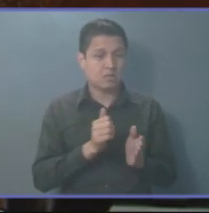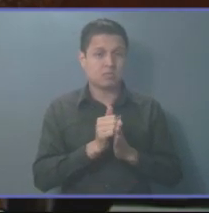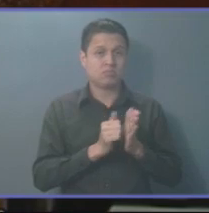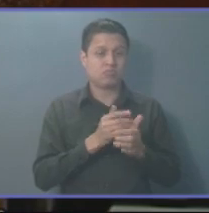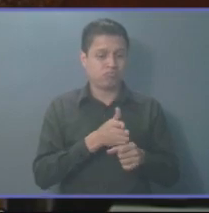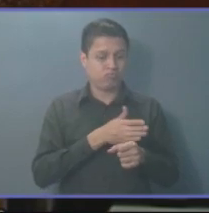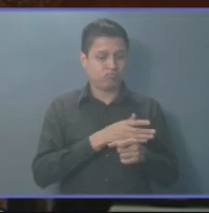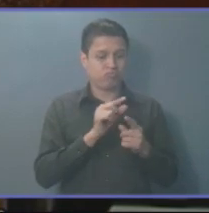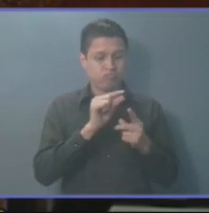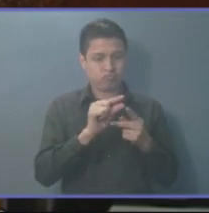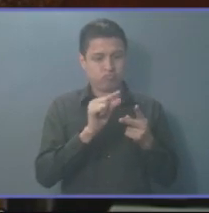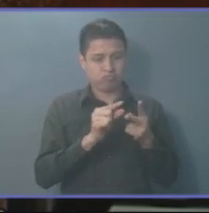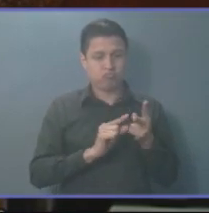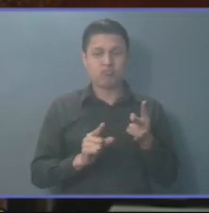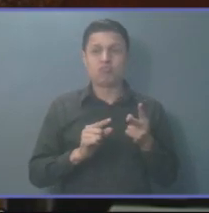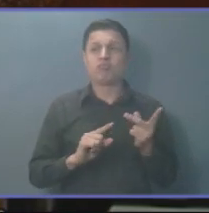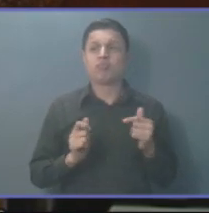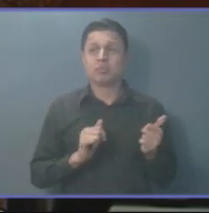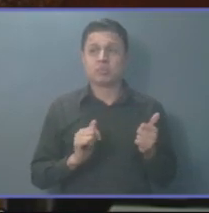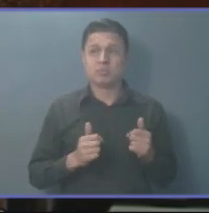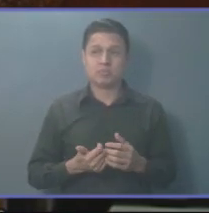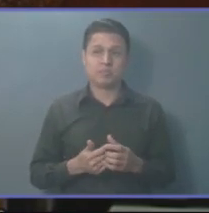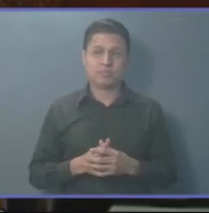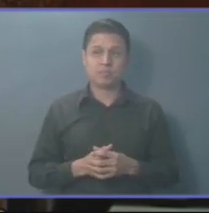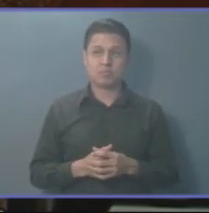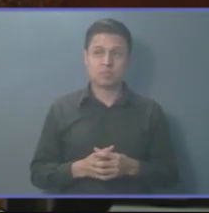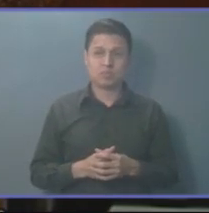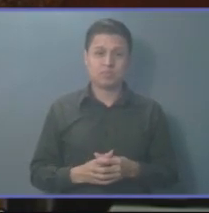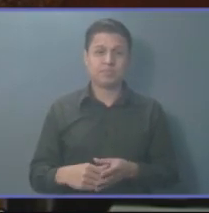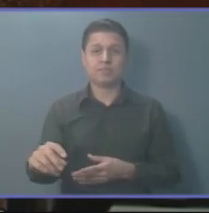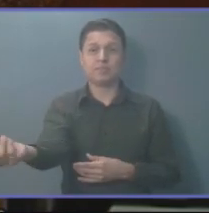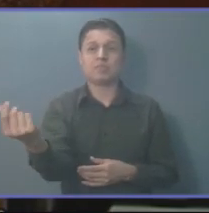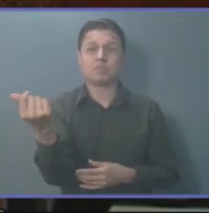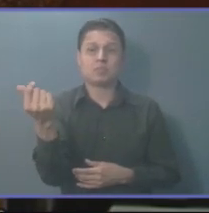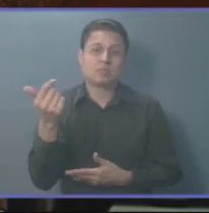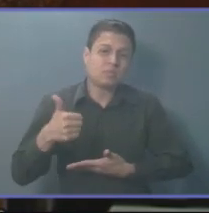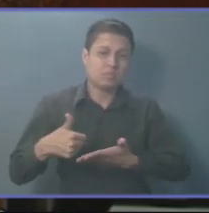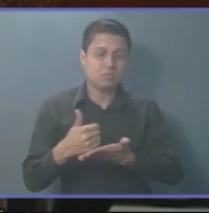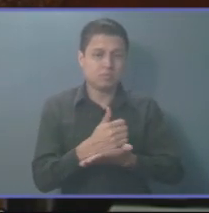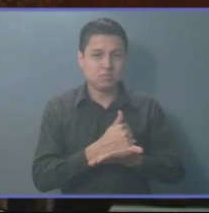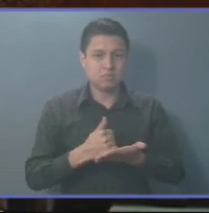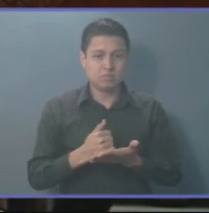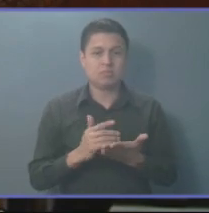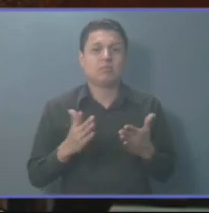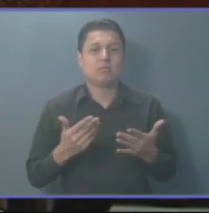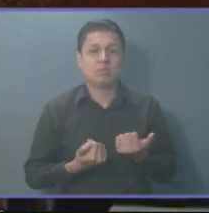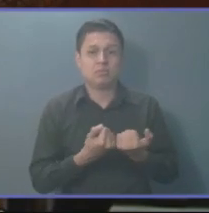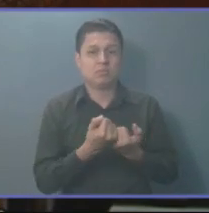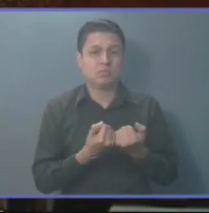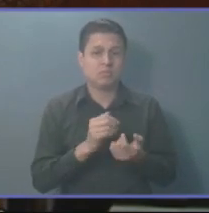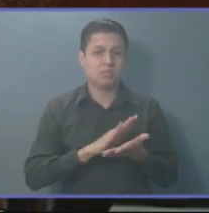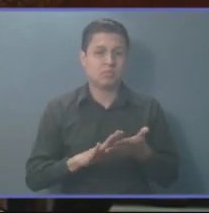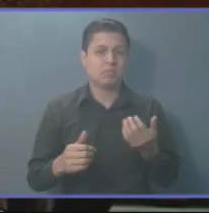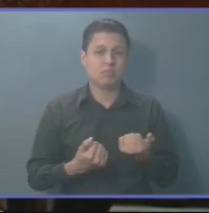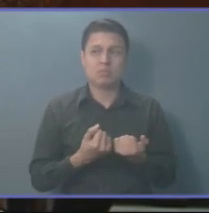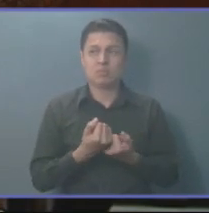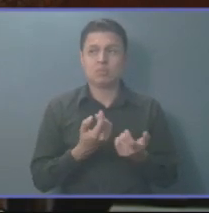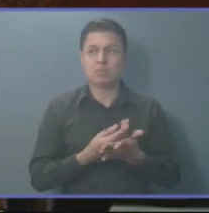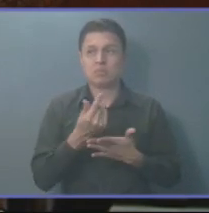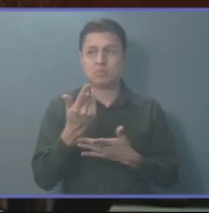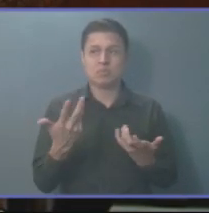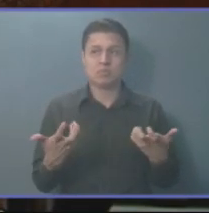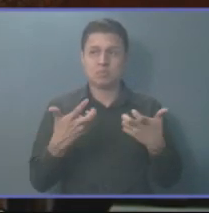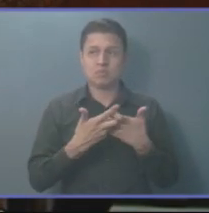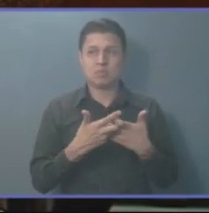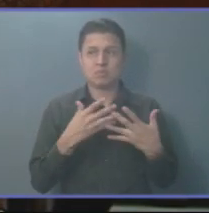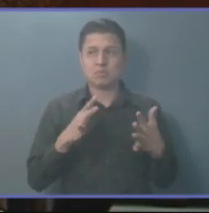anterior, se estará sujeto a la obtención de recursos financieros en virtud del financiamiento correspondiente, acorde al